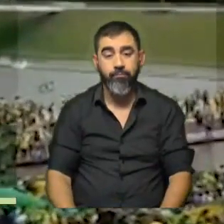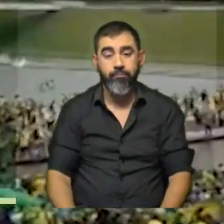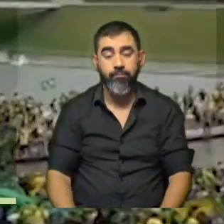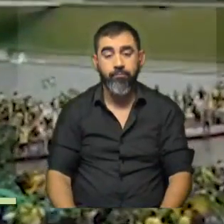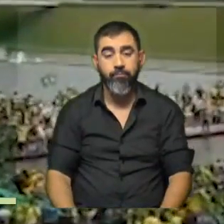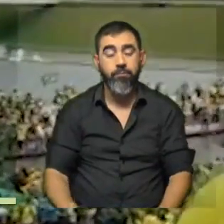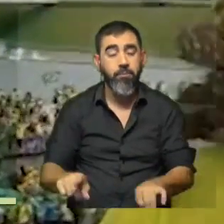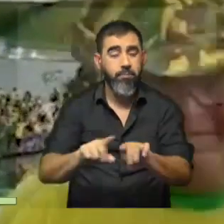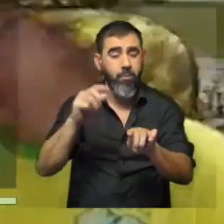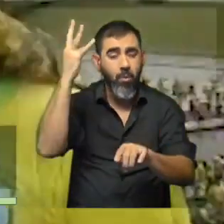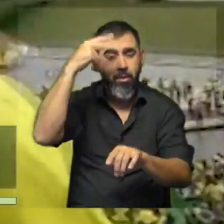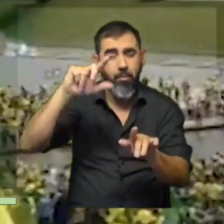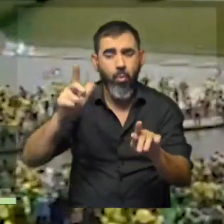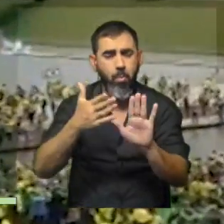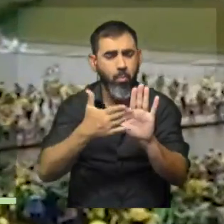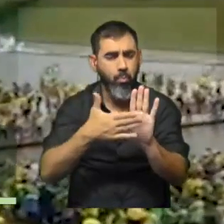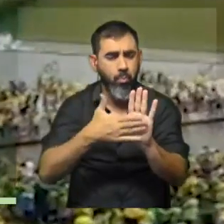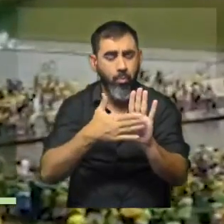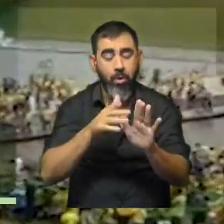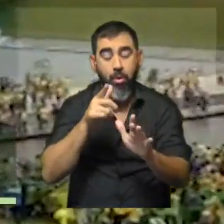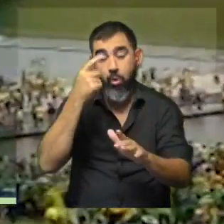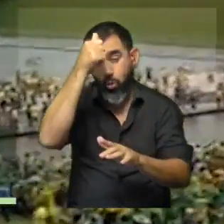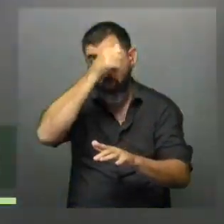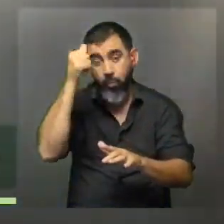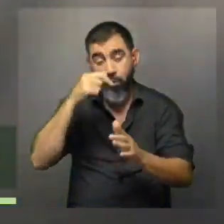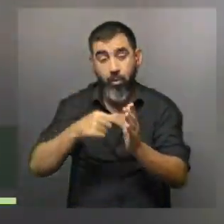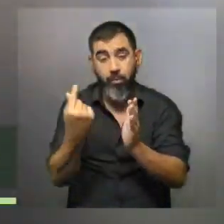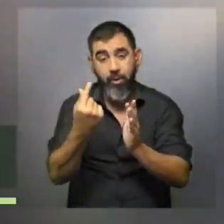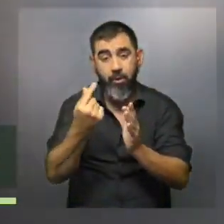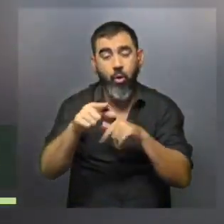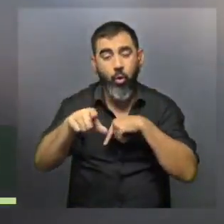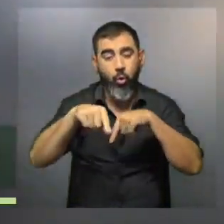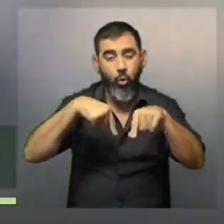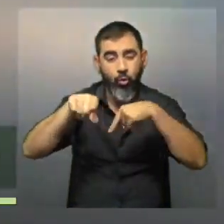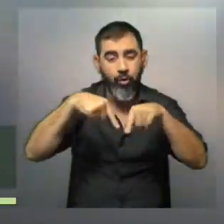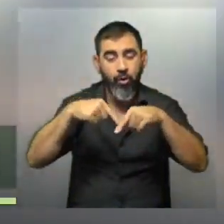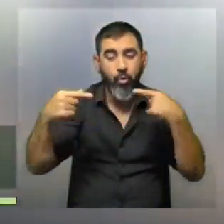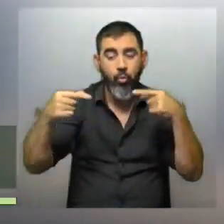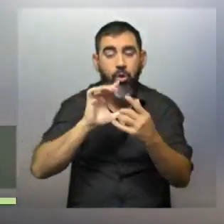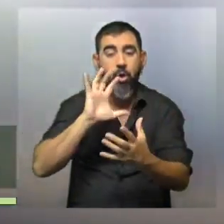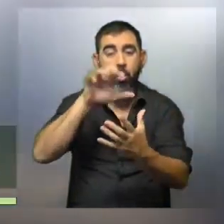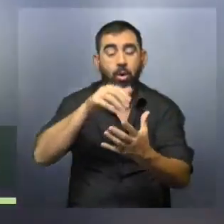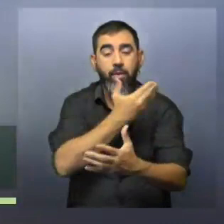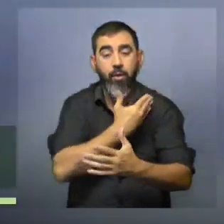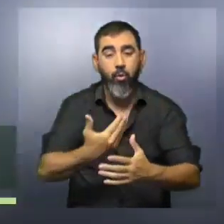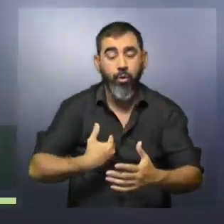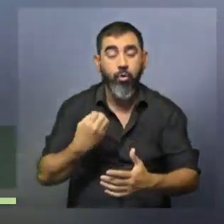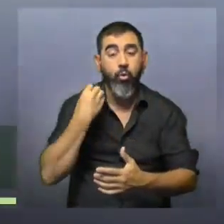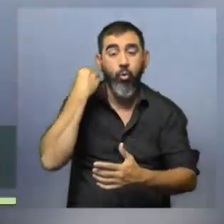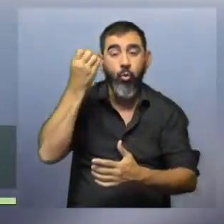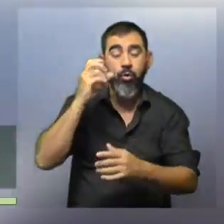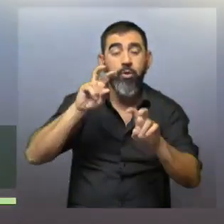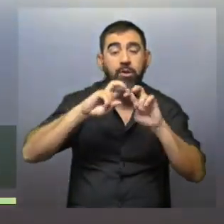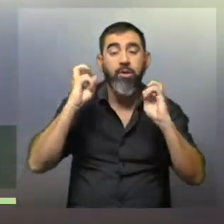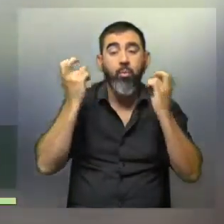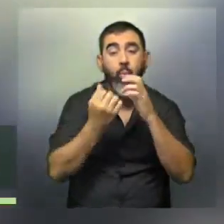Donald Trump nunca presentó pruebas en los ataques de este domingo en Brasil y accedieron de manera coordinada contra la sede del gobierno del Congreso y del tribunal